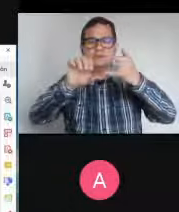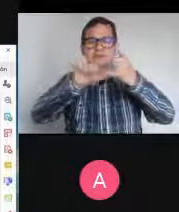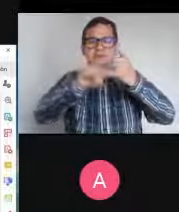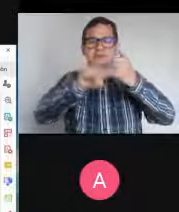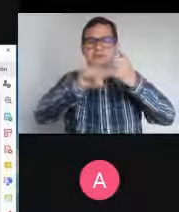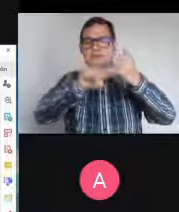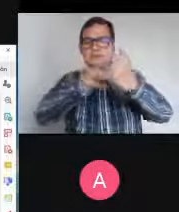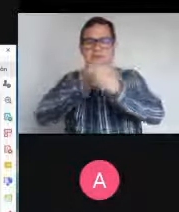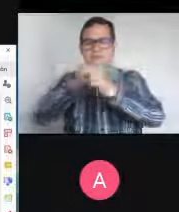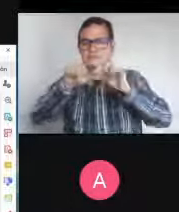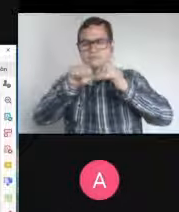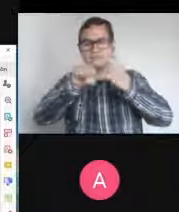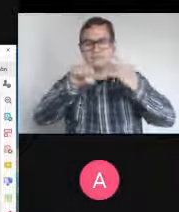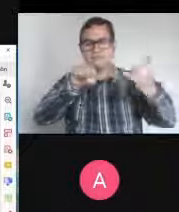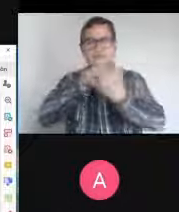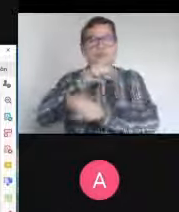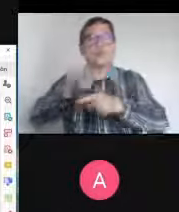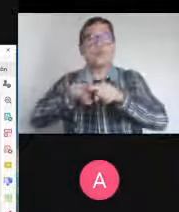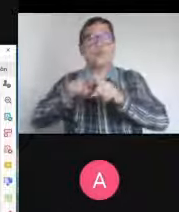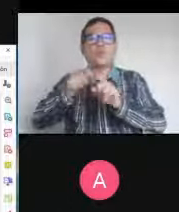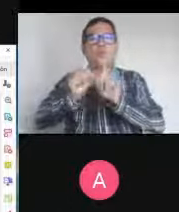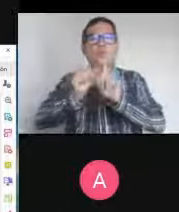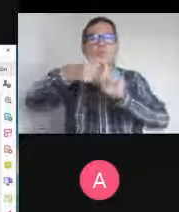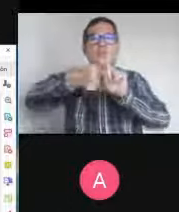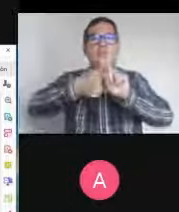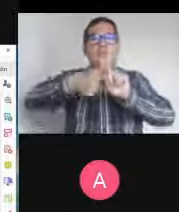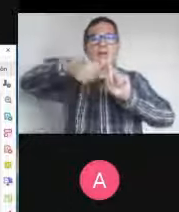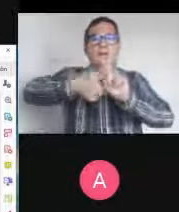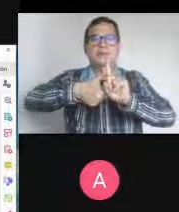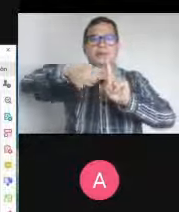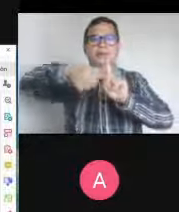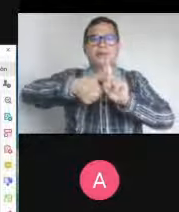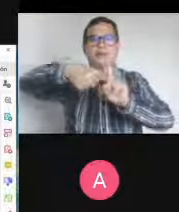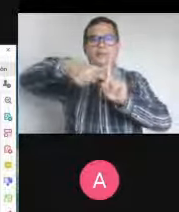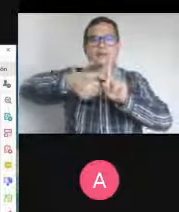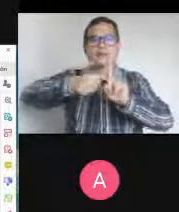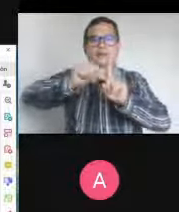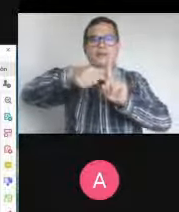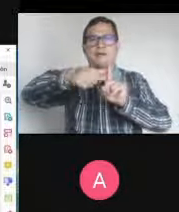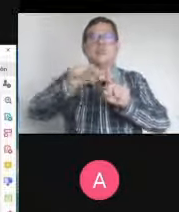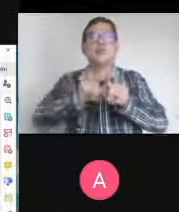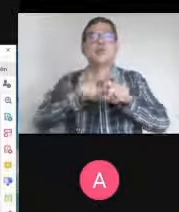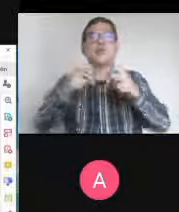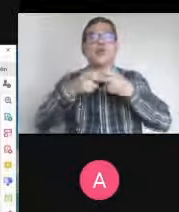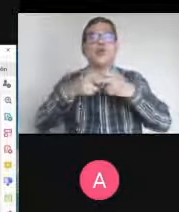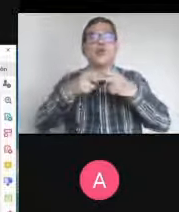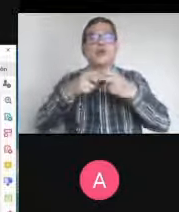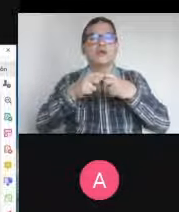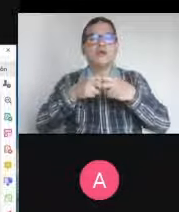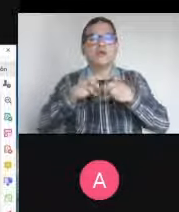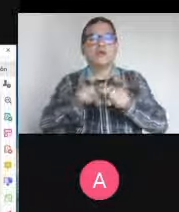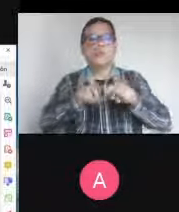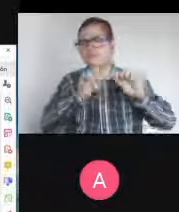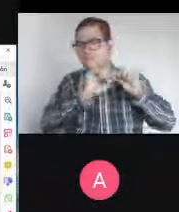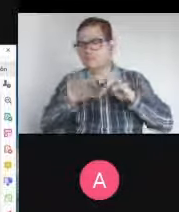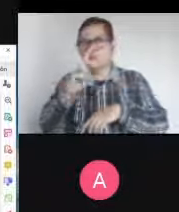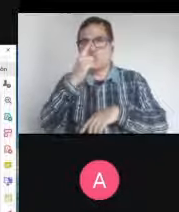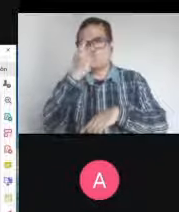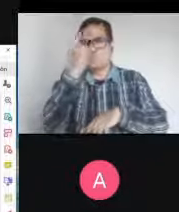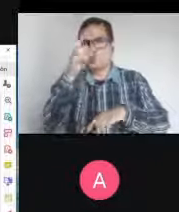interruptor unidireccional en el caso de la corriente. ¿Qué quiere decir esto? Que permite que la corriente fluya en una